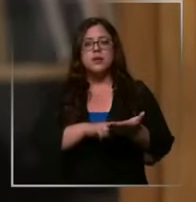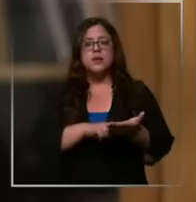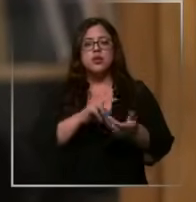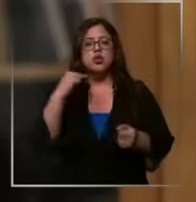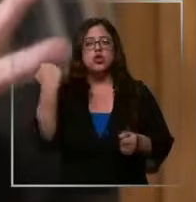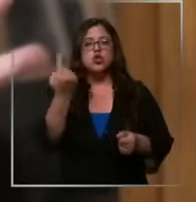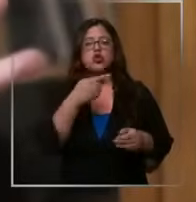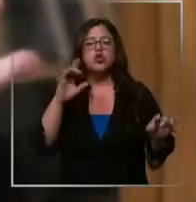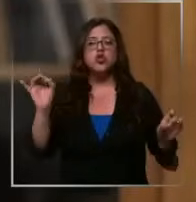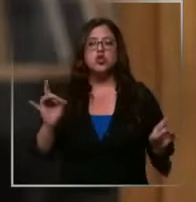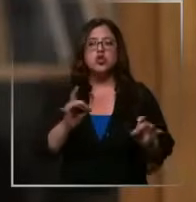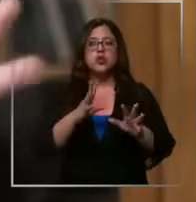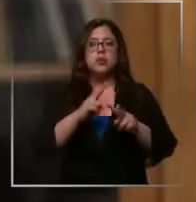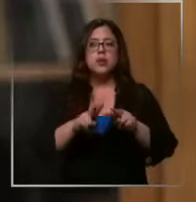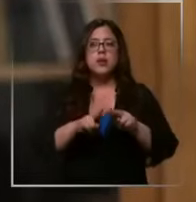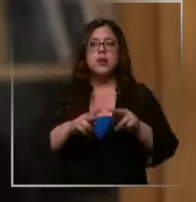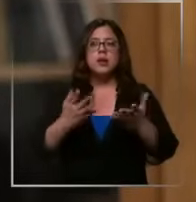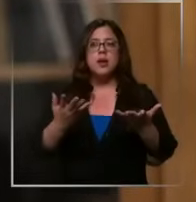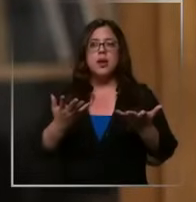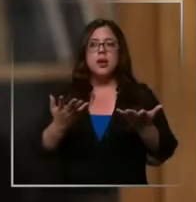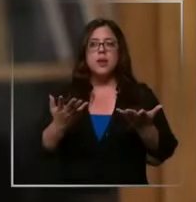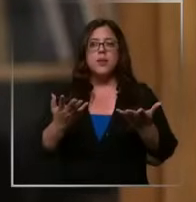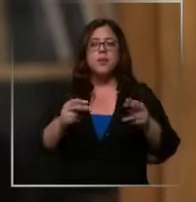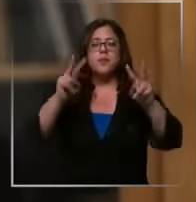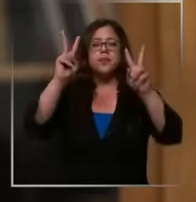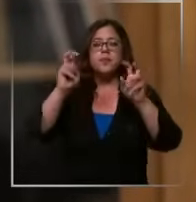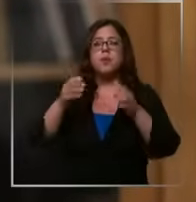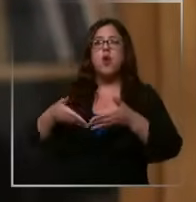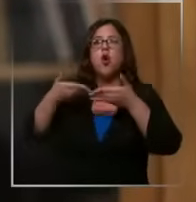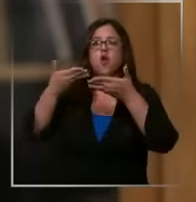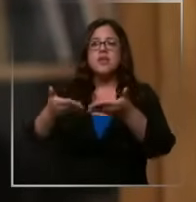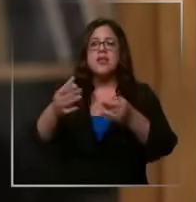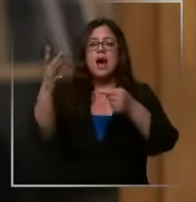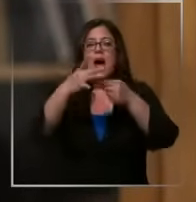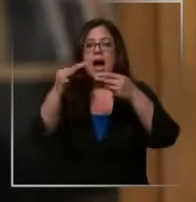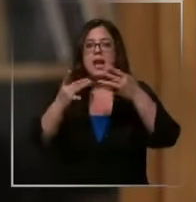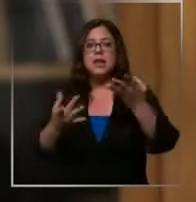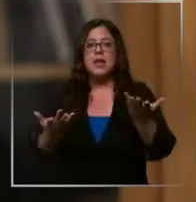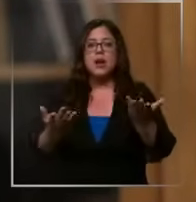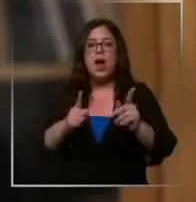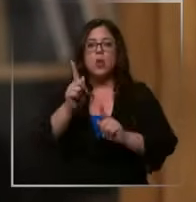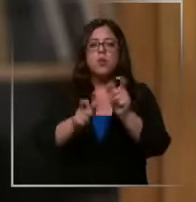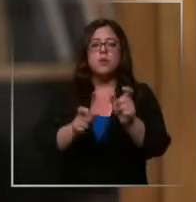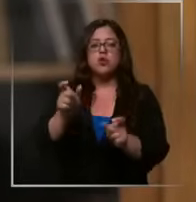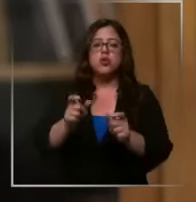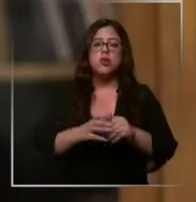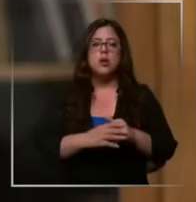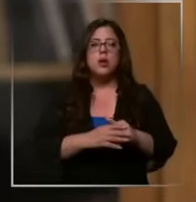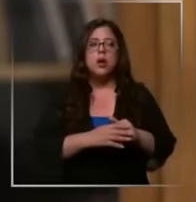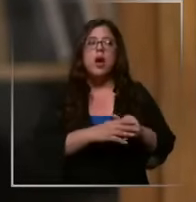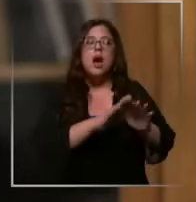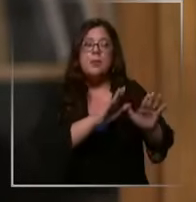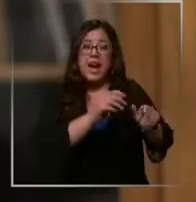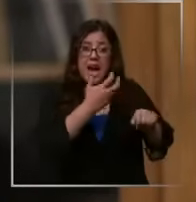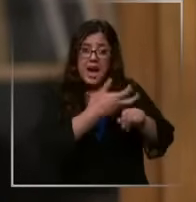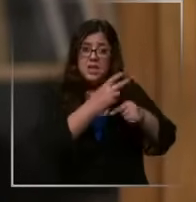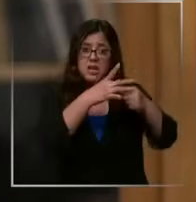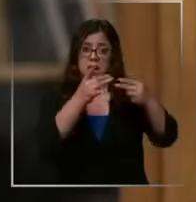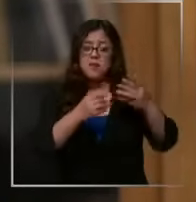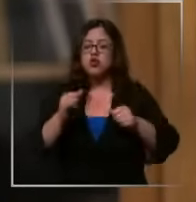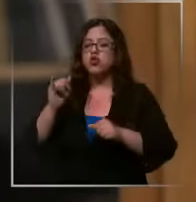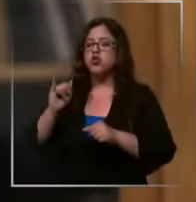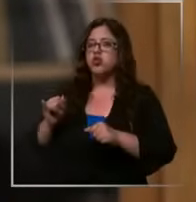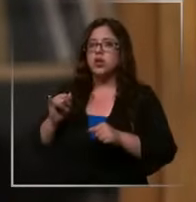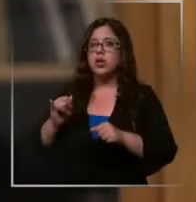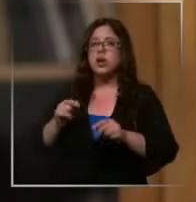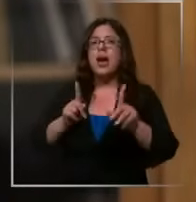solamente lo que hemos hecho en materia consular es ofrecerle alternativas pro bono a algunas personas. ¿Existe esa alternativa? Existe esa